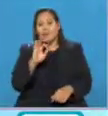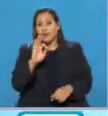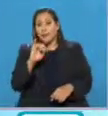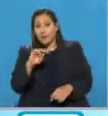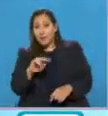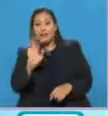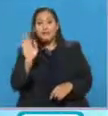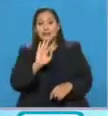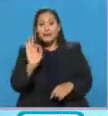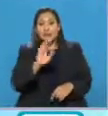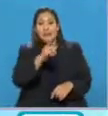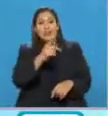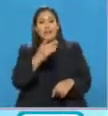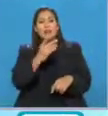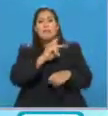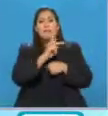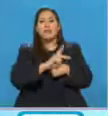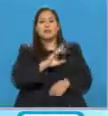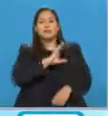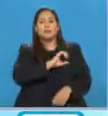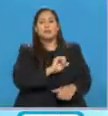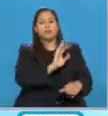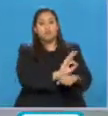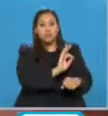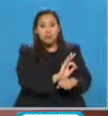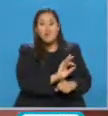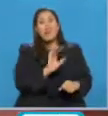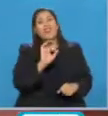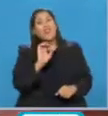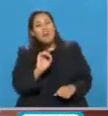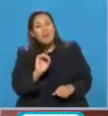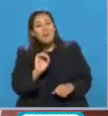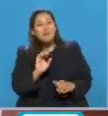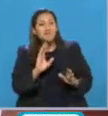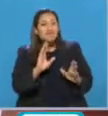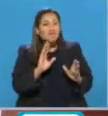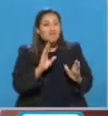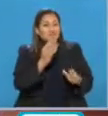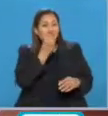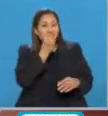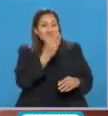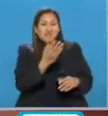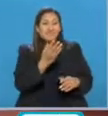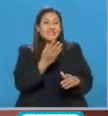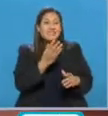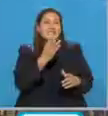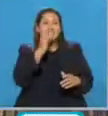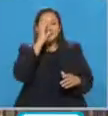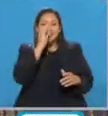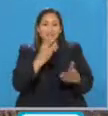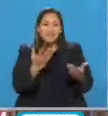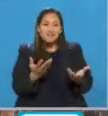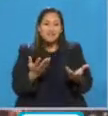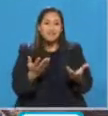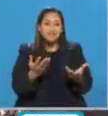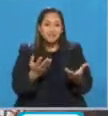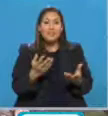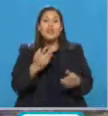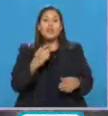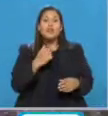o demasiado patriota, o puede ser no tan abierto como quisiéramos. Yo lo odias un poco, ¿no? Yo